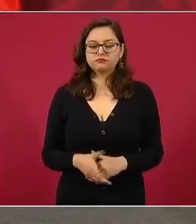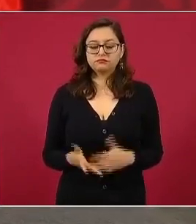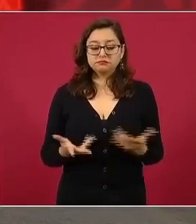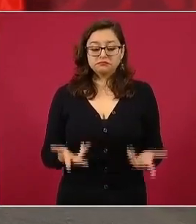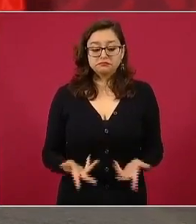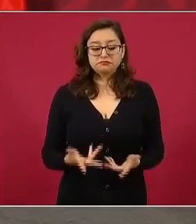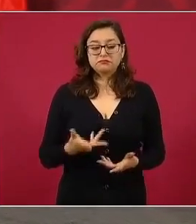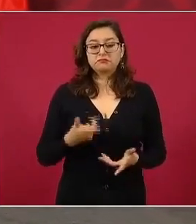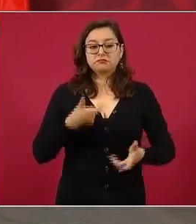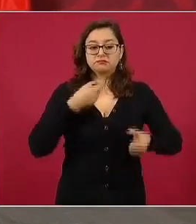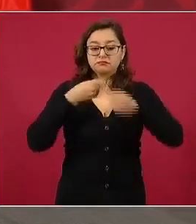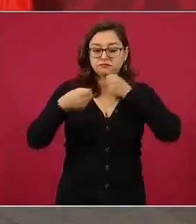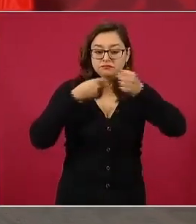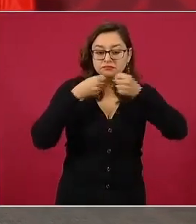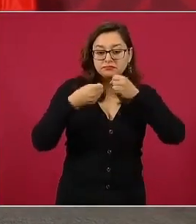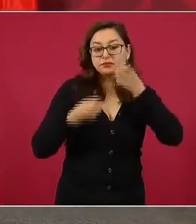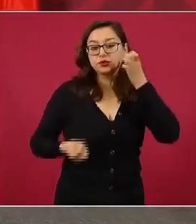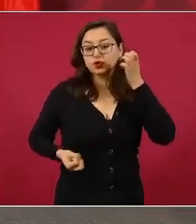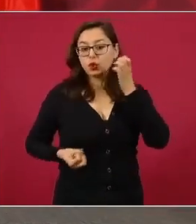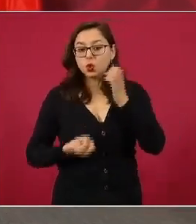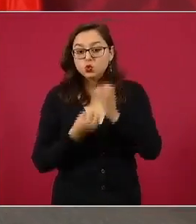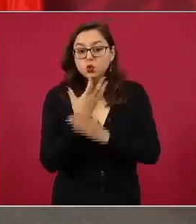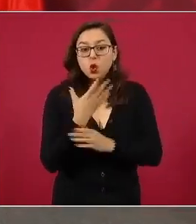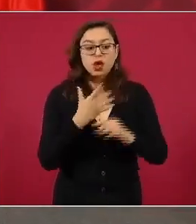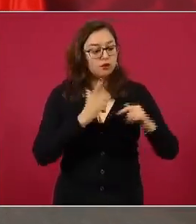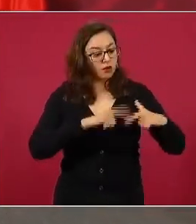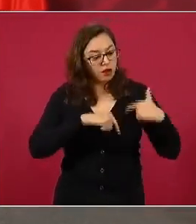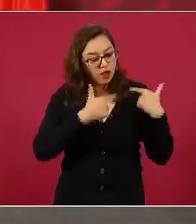cuadros nuevos